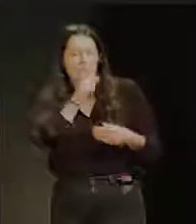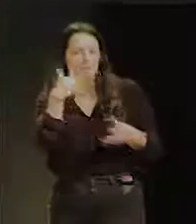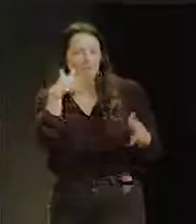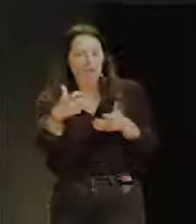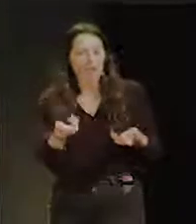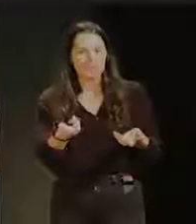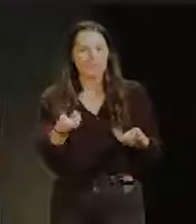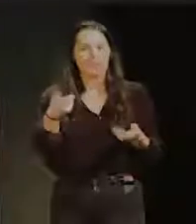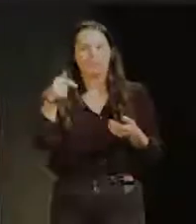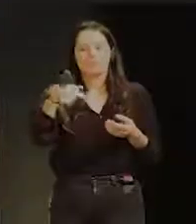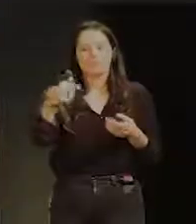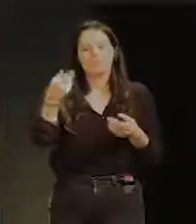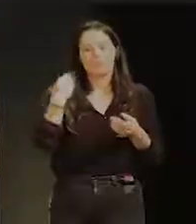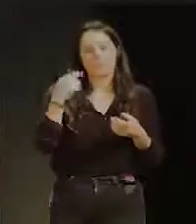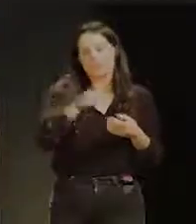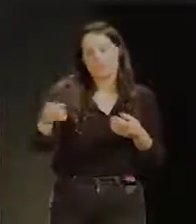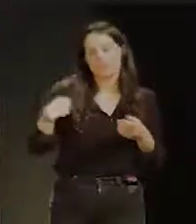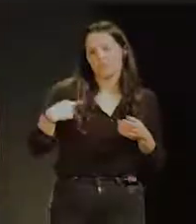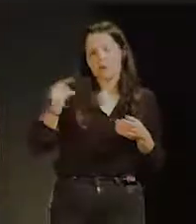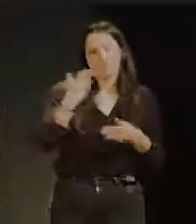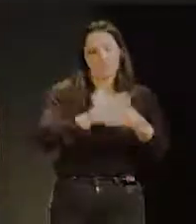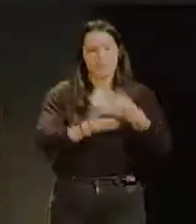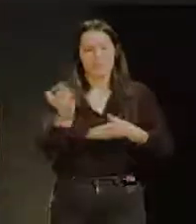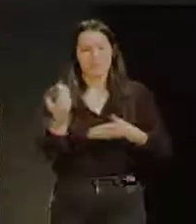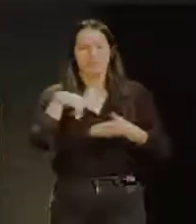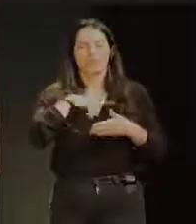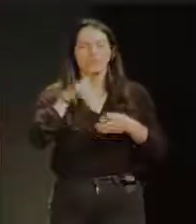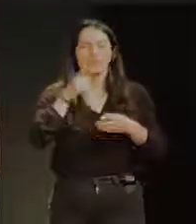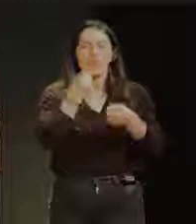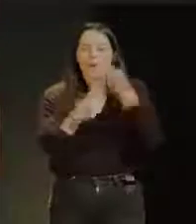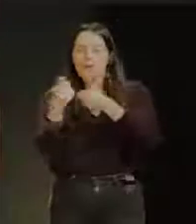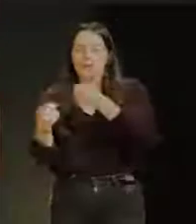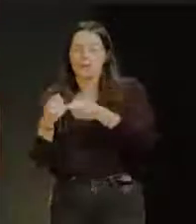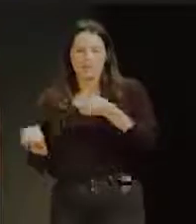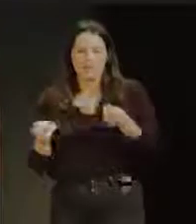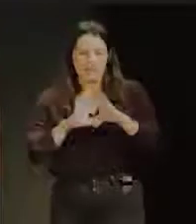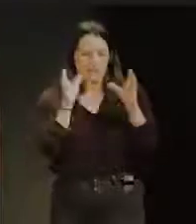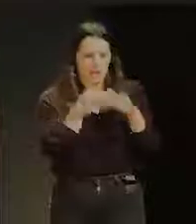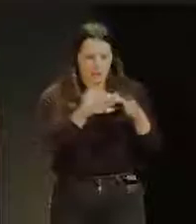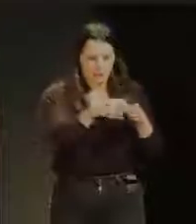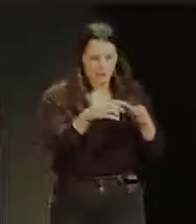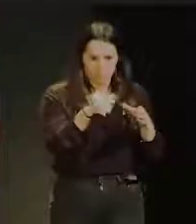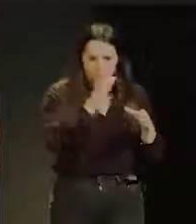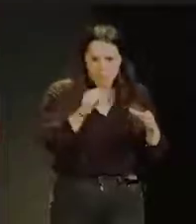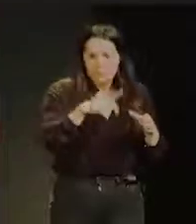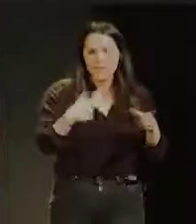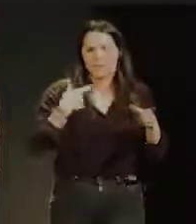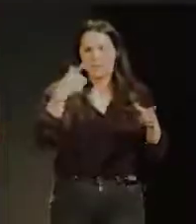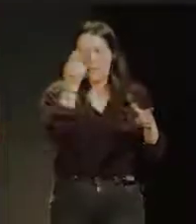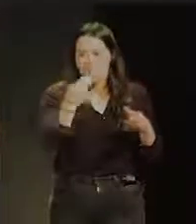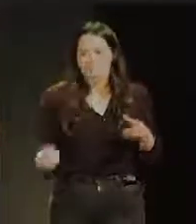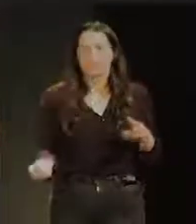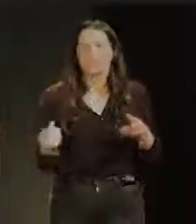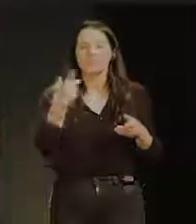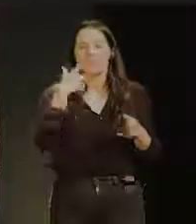tienen distintas capacidades. Hemos realizado una encuesta entre estos artistas para ver si